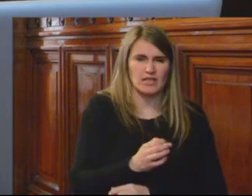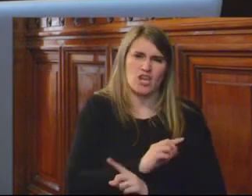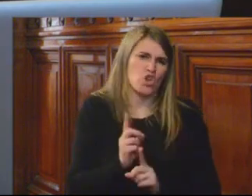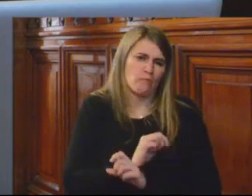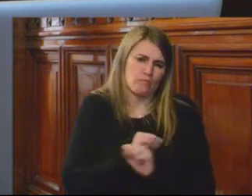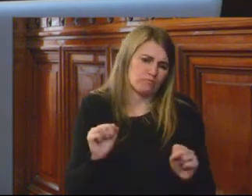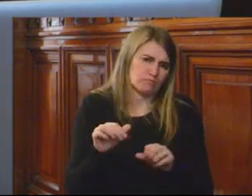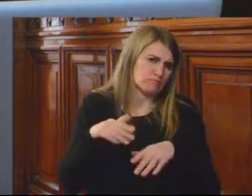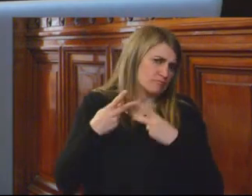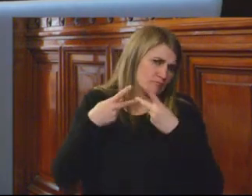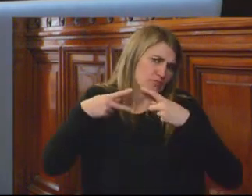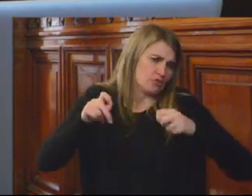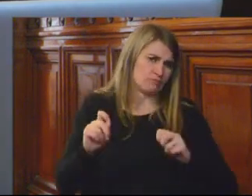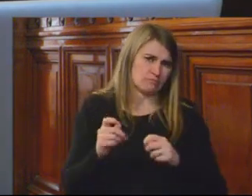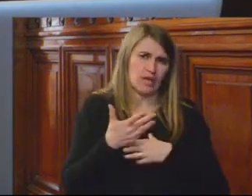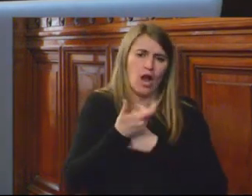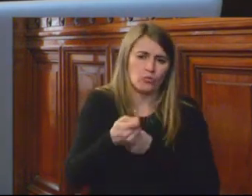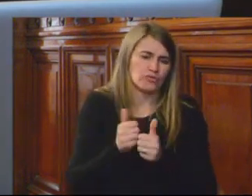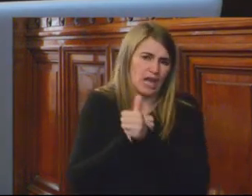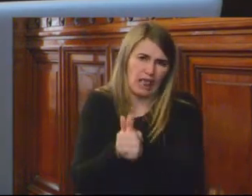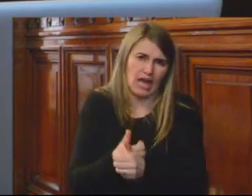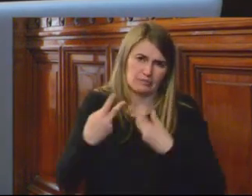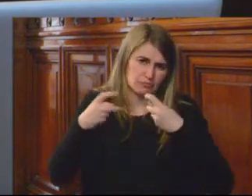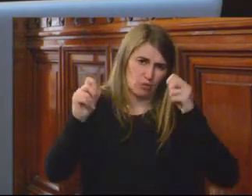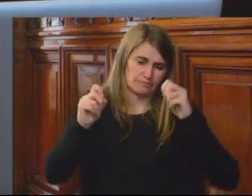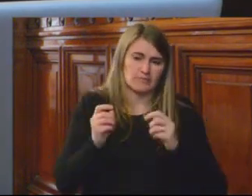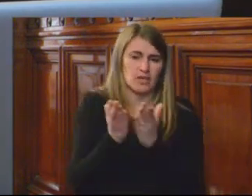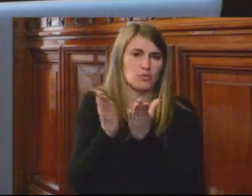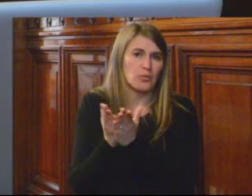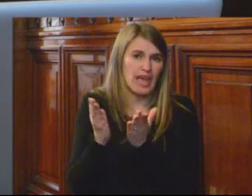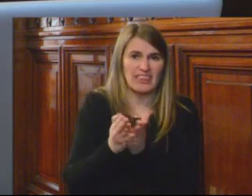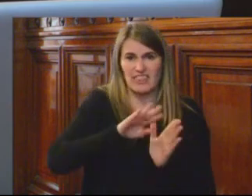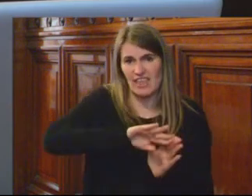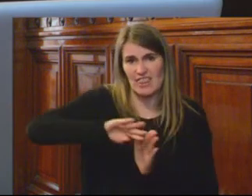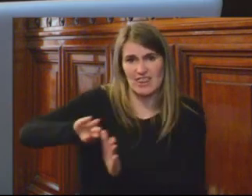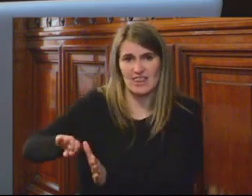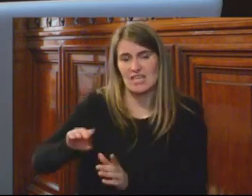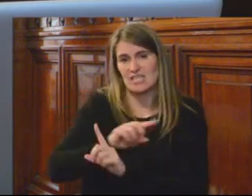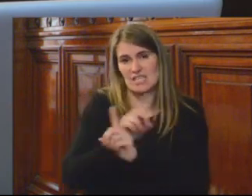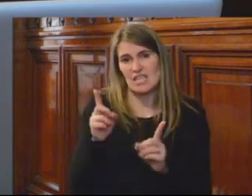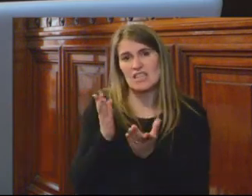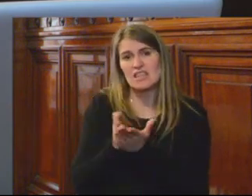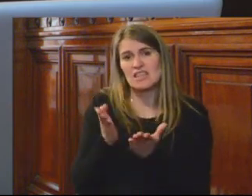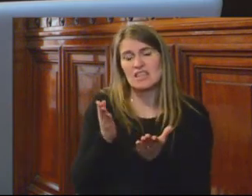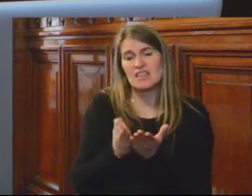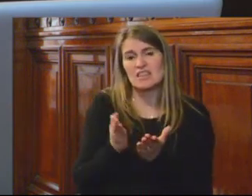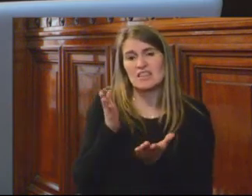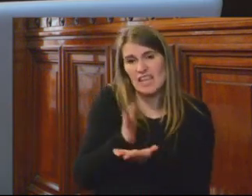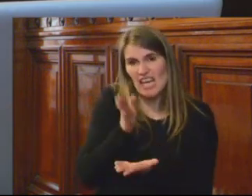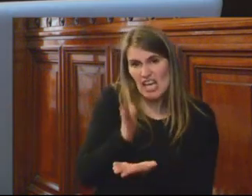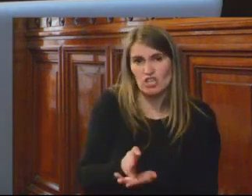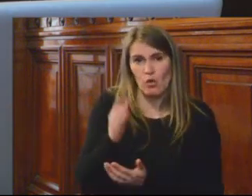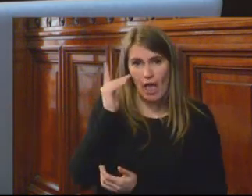negada la medida cautelar, dejando a este estudiante, Rafael Aventaño, sin el derecho a la educación.